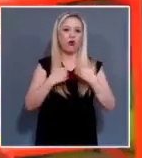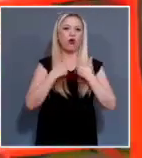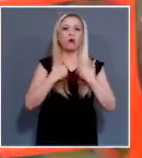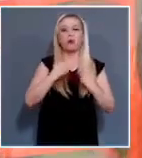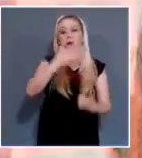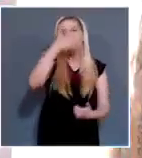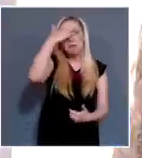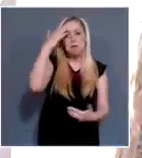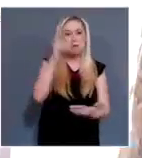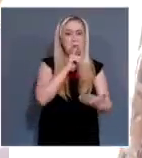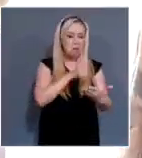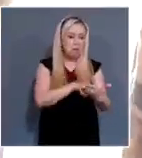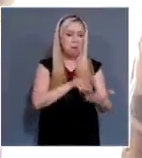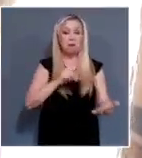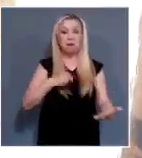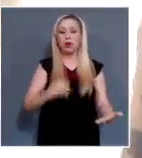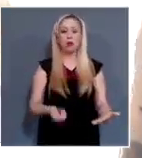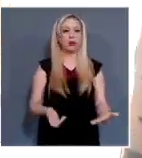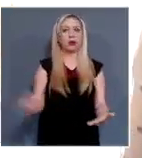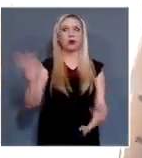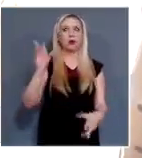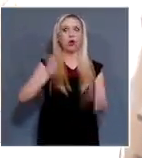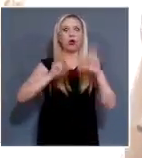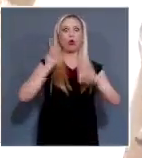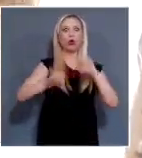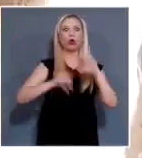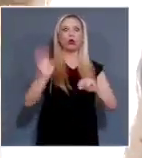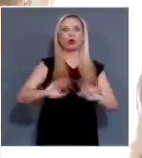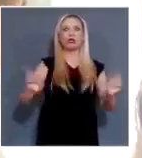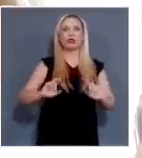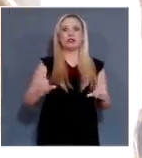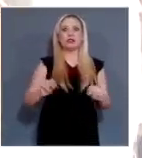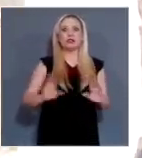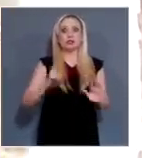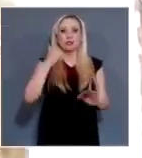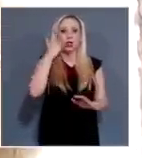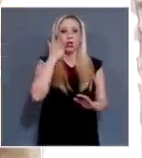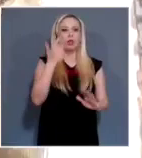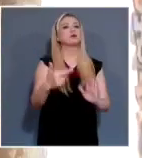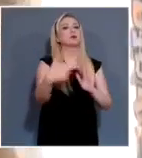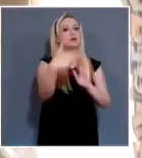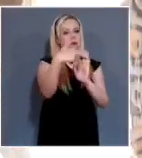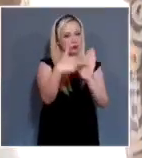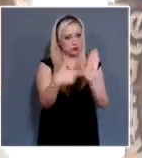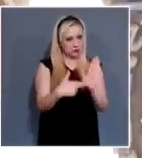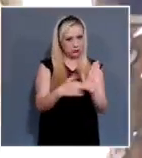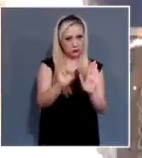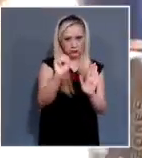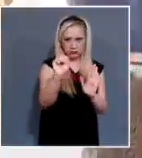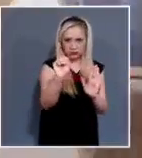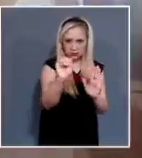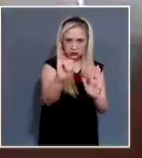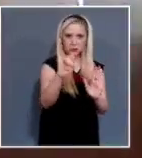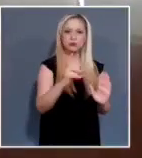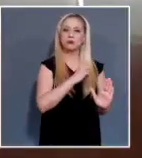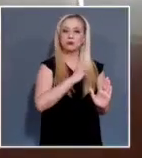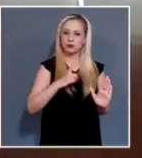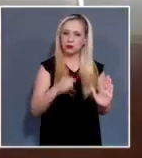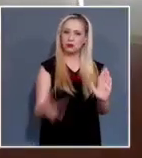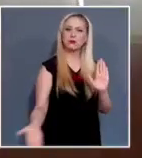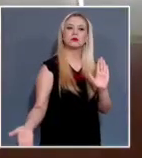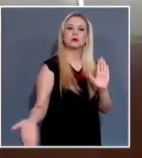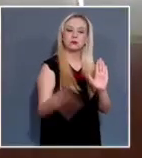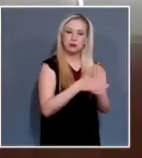recientemente prohibida por el reglamento de la Ley General de Salud, denunció la asociación El Poder del Consumidor. Pues